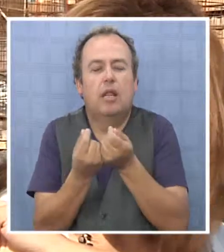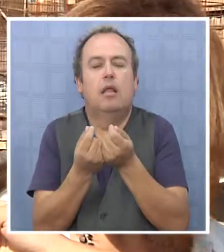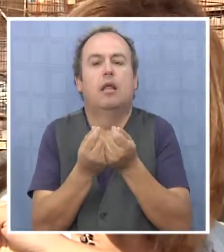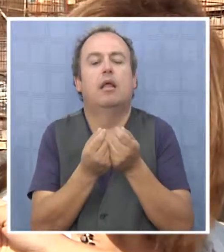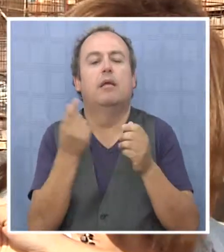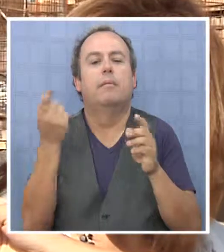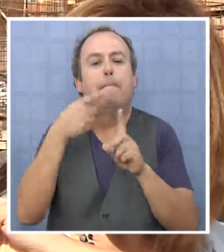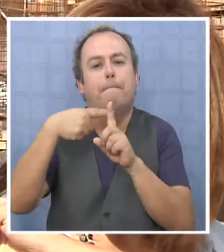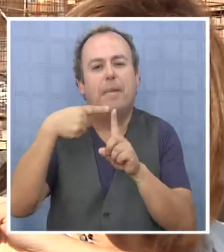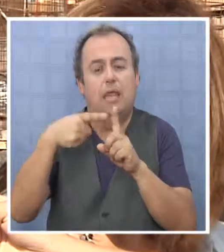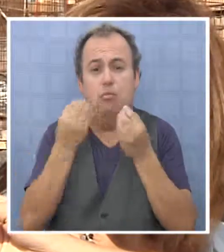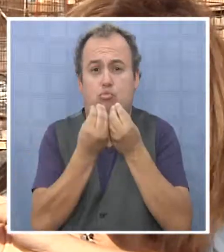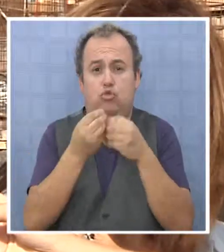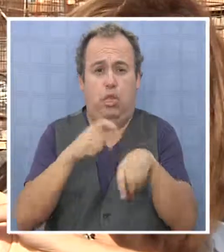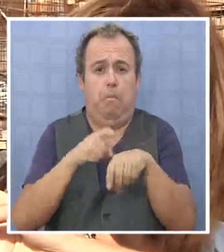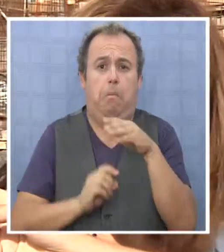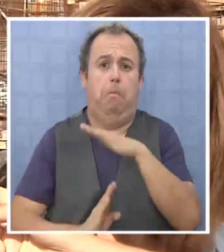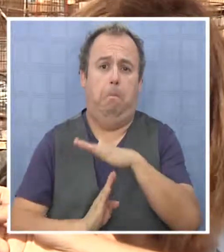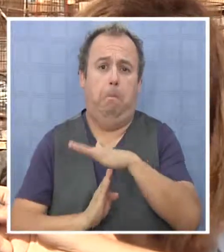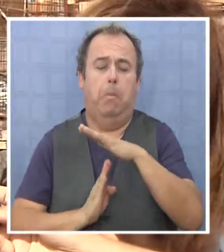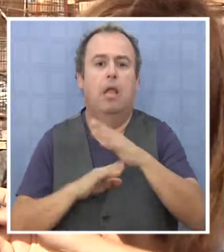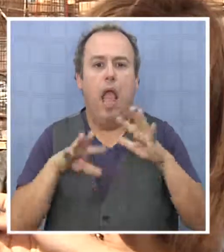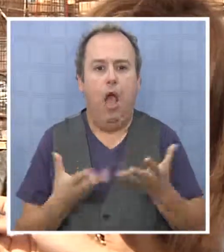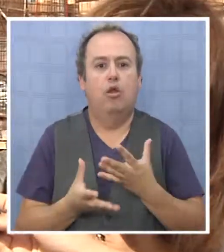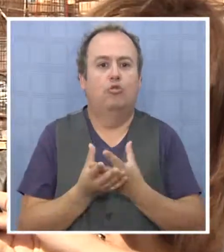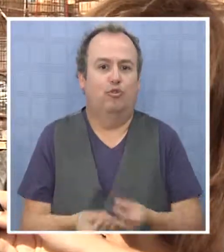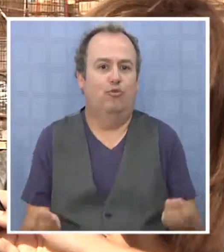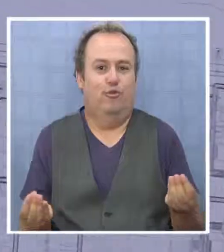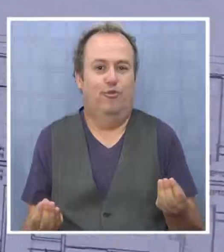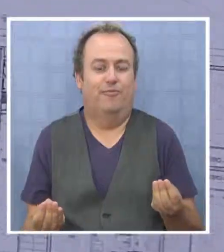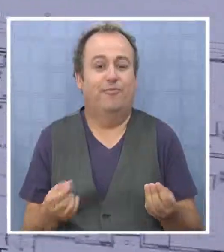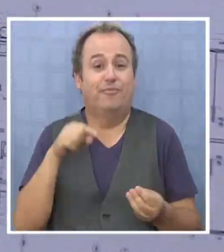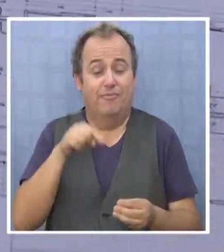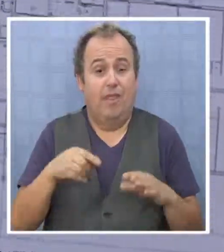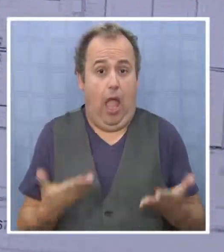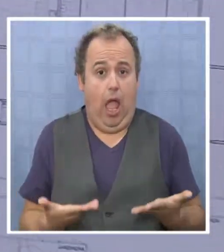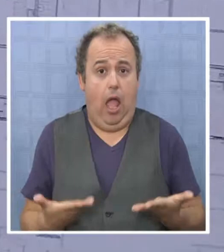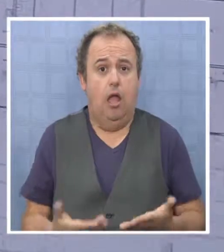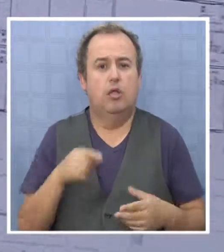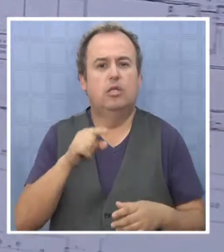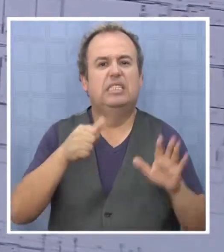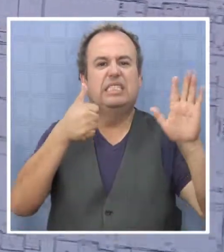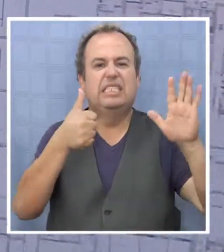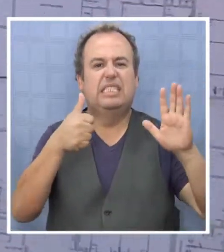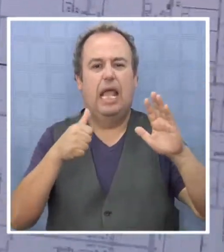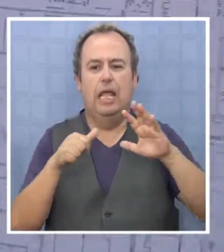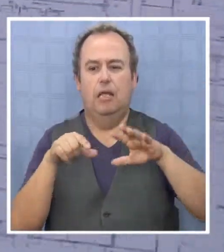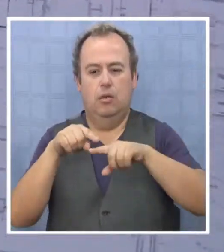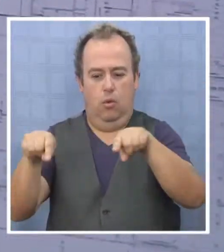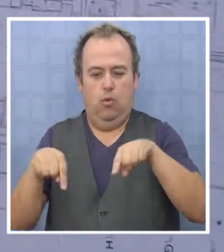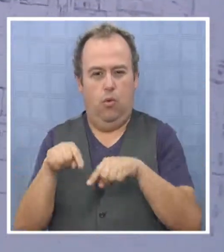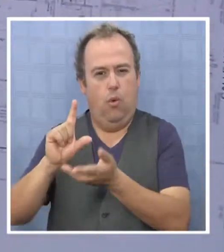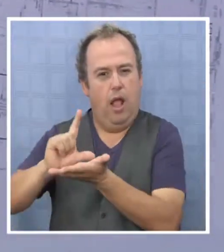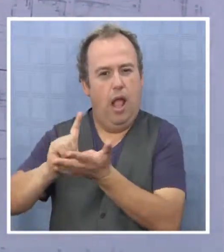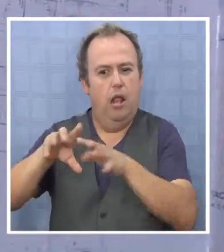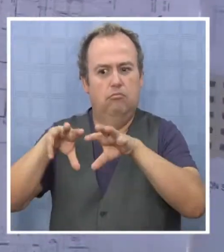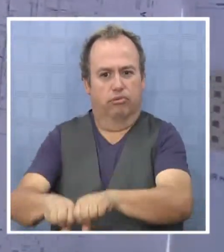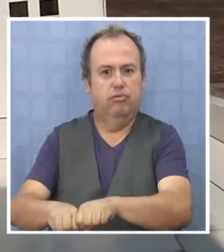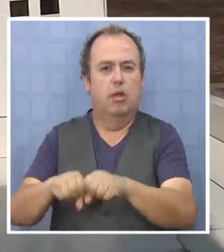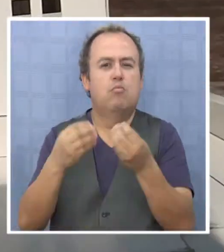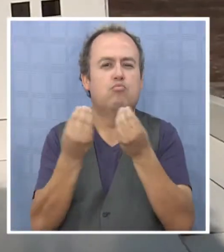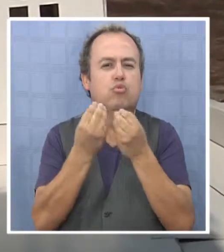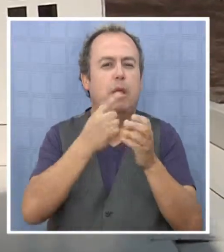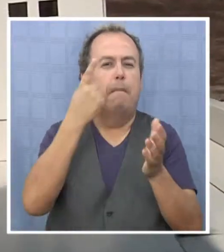que por muchos años estuvo postergado y esperando una solución en la actualidad hay seis campamentos en tarapacá